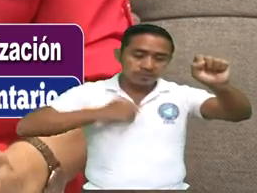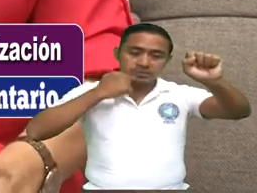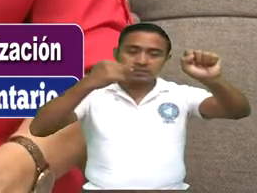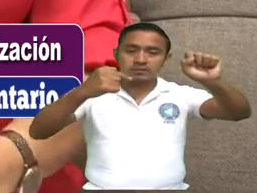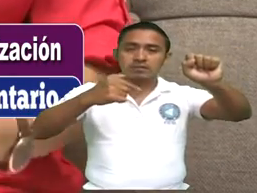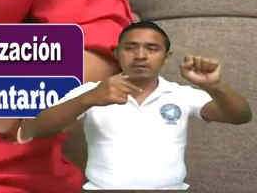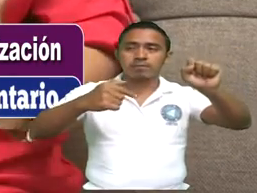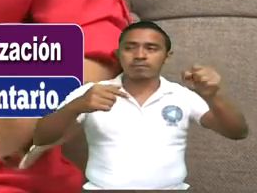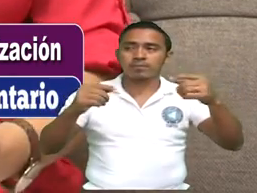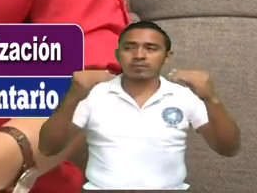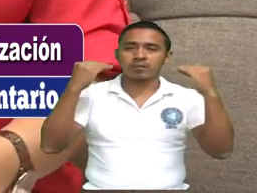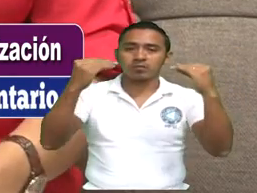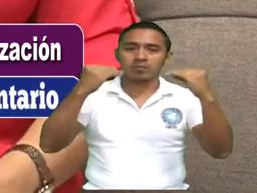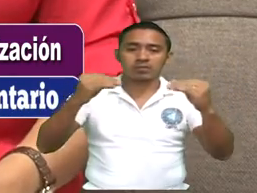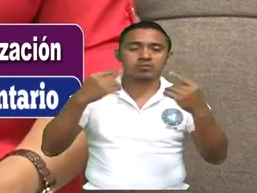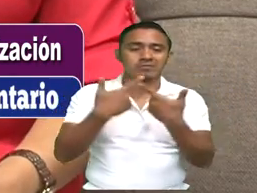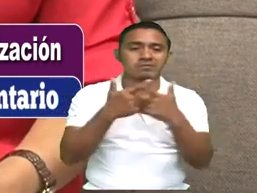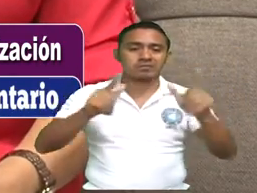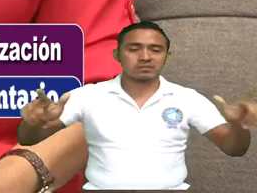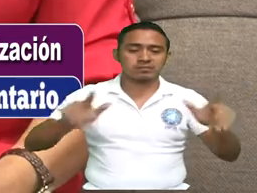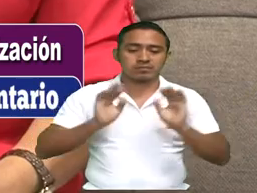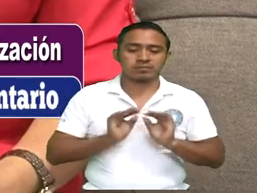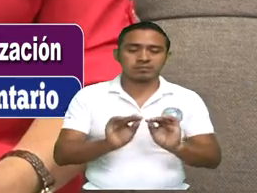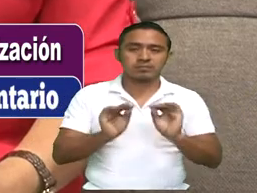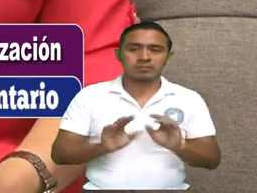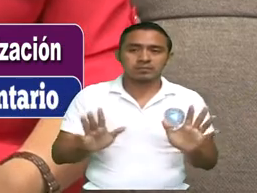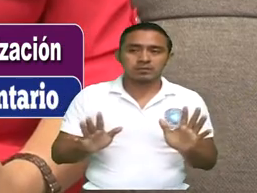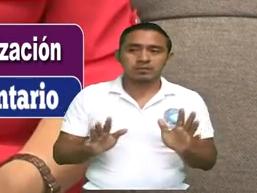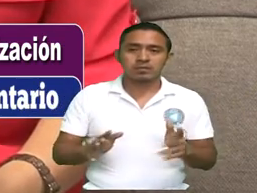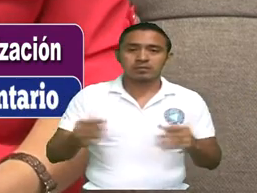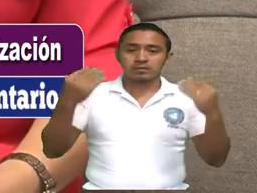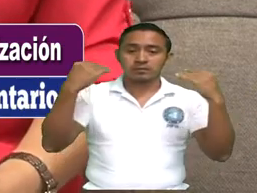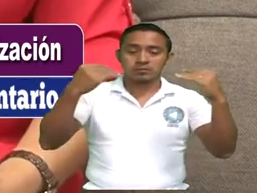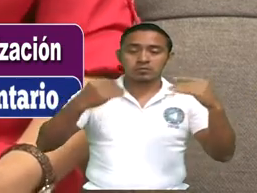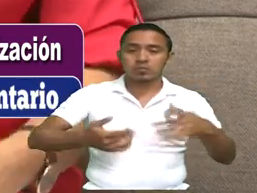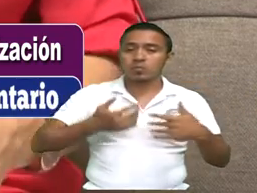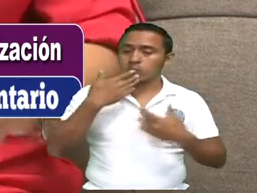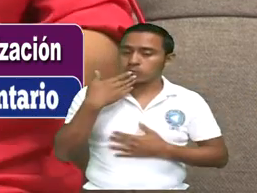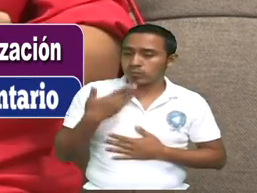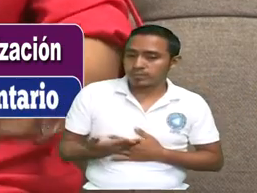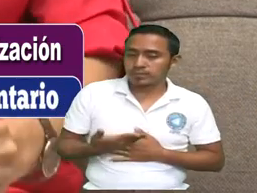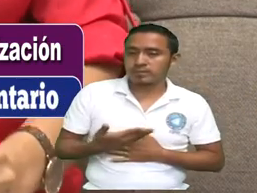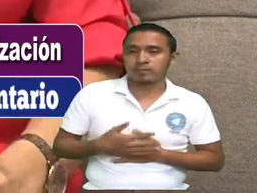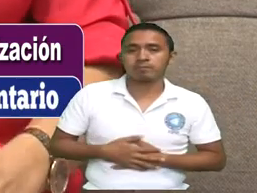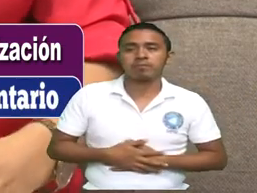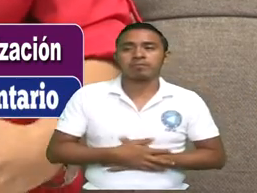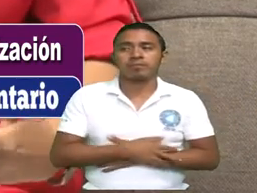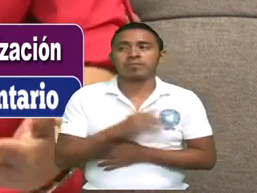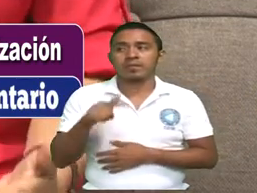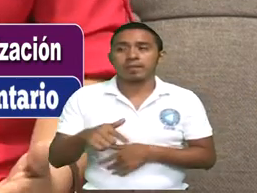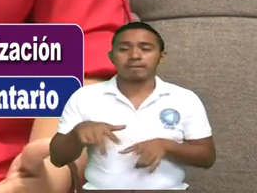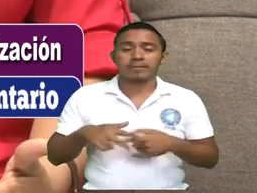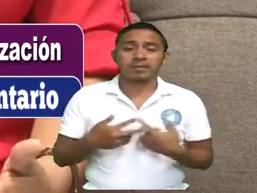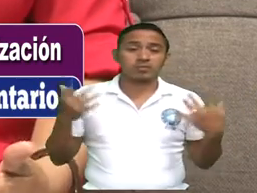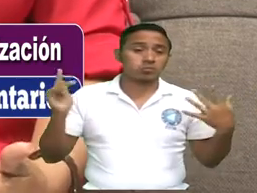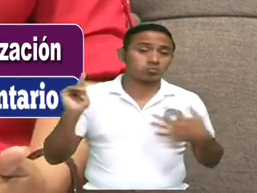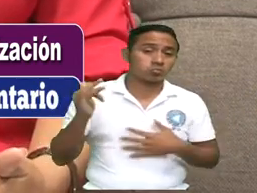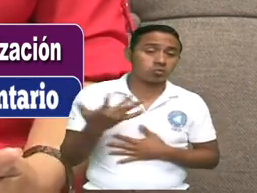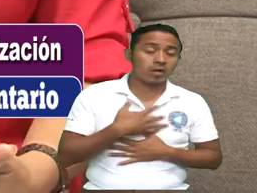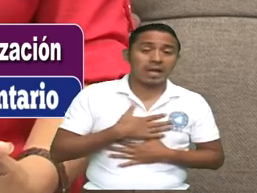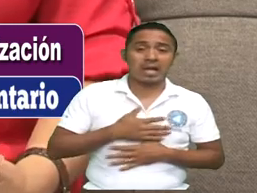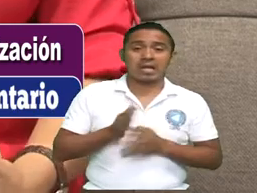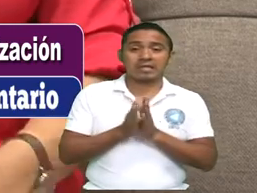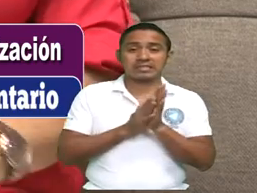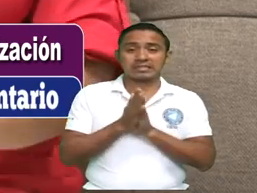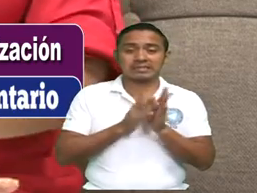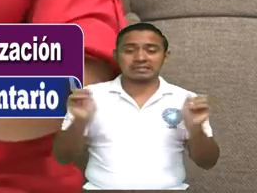es la gratuidad de la enseñanza, y enseñanza con calidad. Y entonces en ese momento fue una fiesta para nosotros, porque